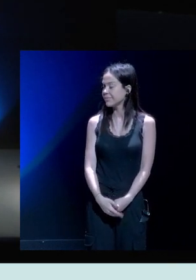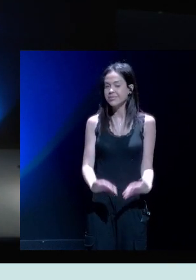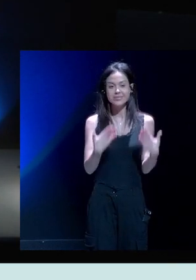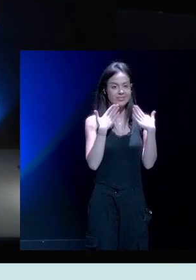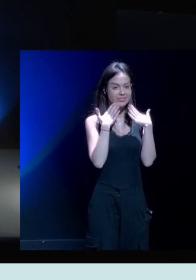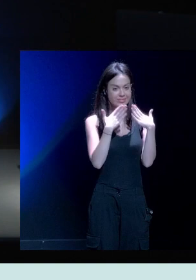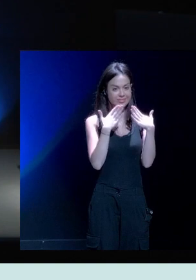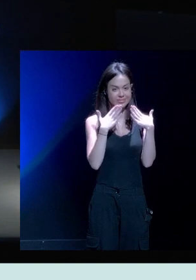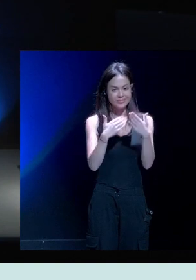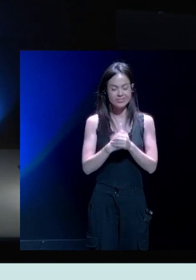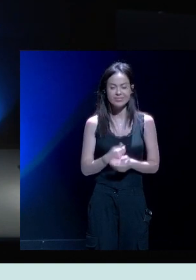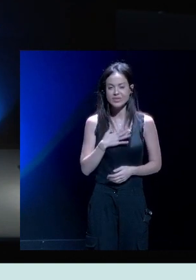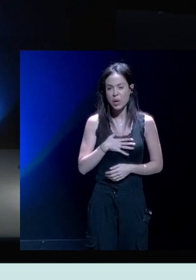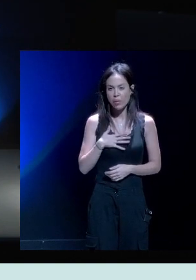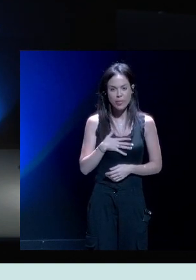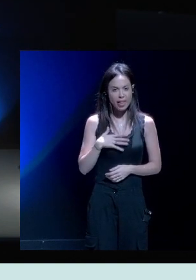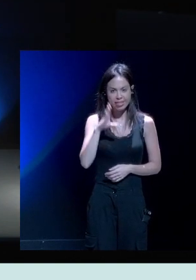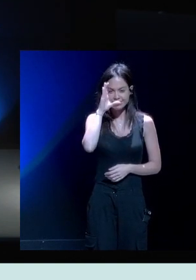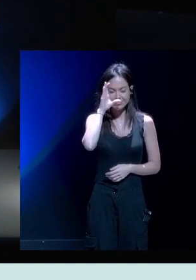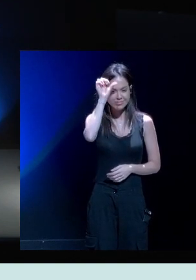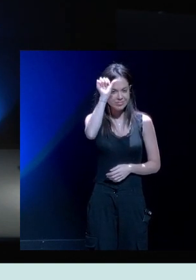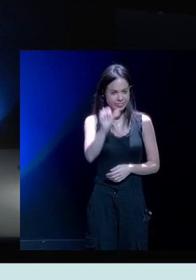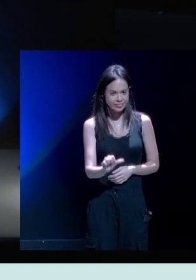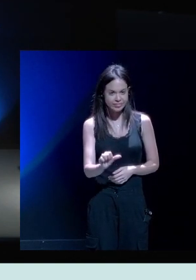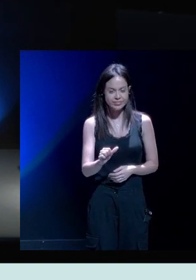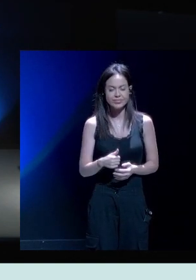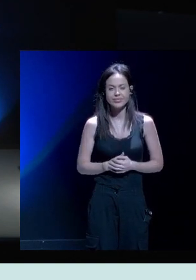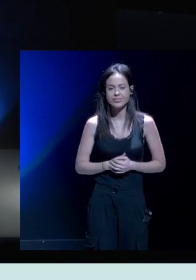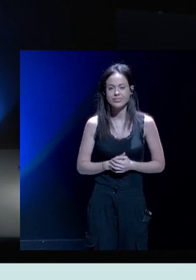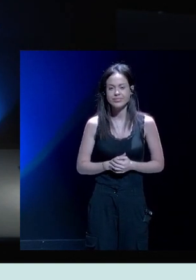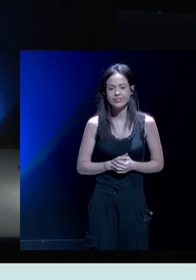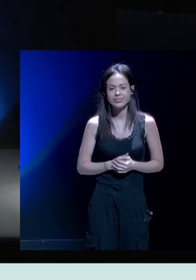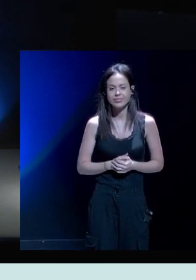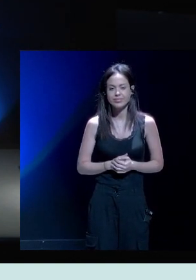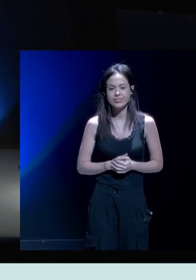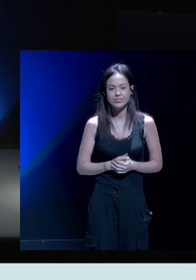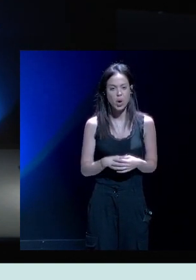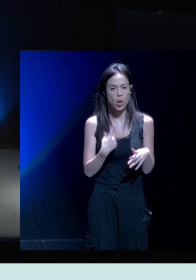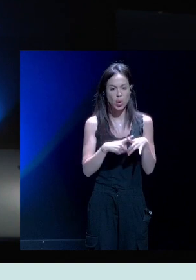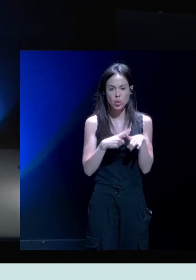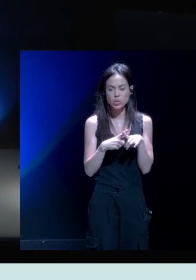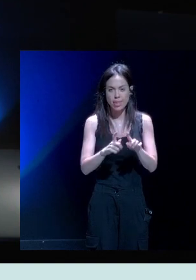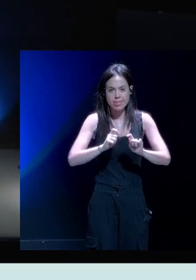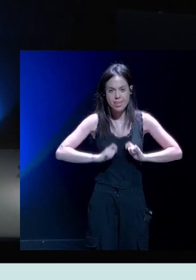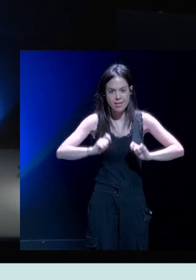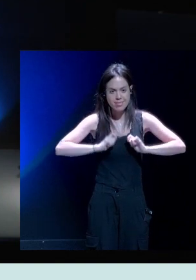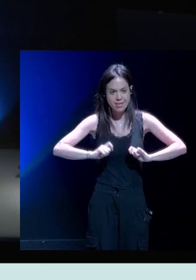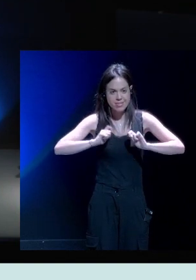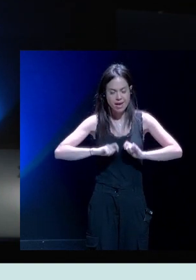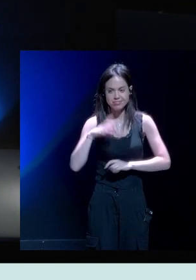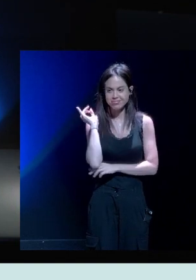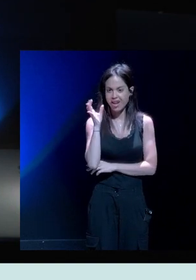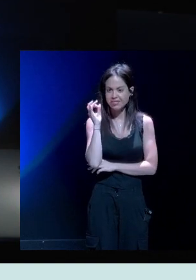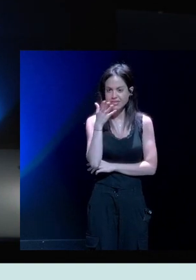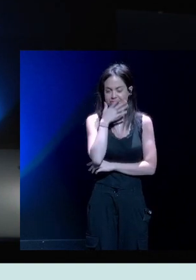Muchísimas gracias. Ha sido un placer escuchar a Serge Paugam. Tantas claves que nos ha podido dar en esta charla